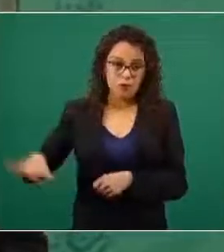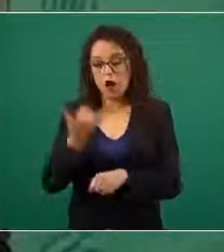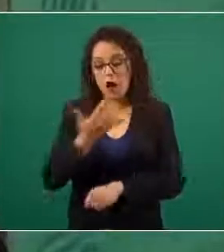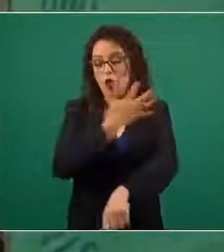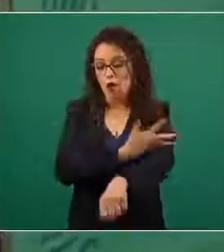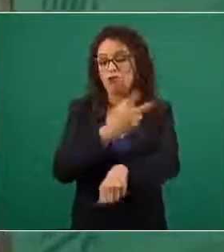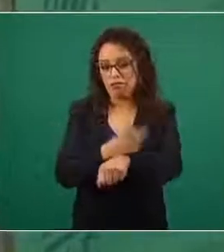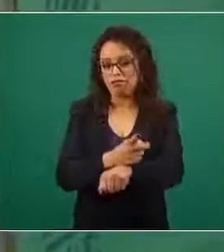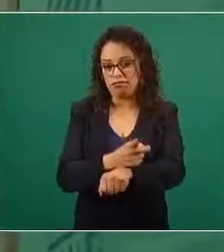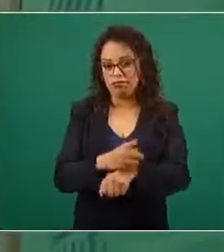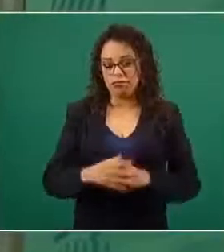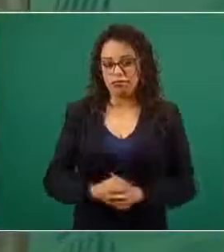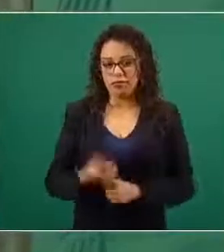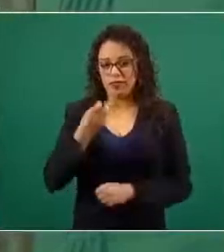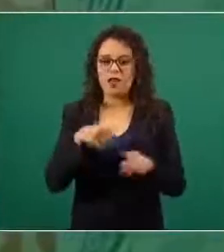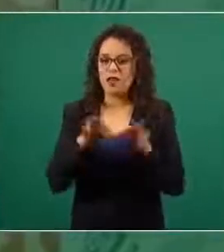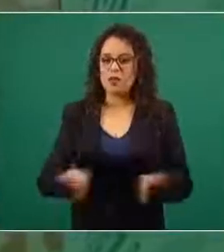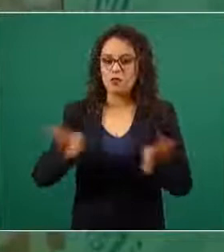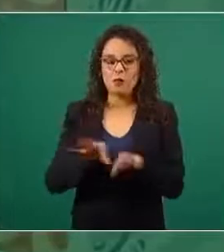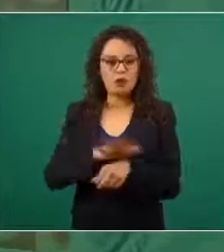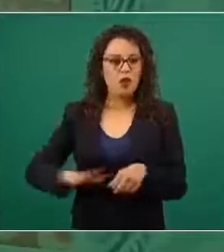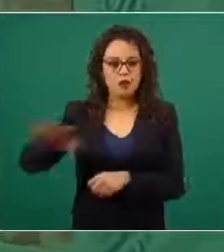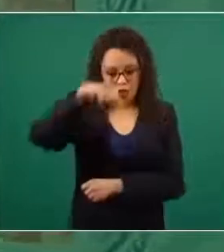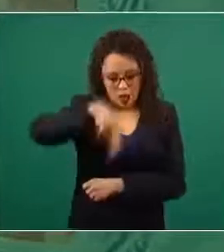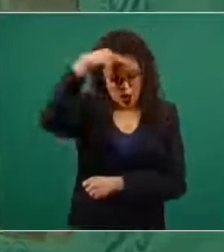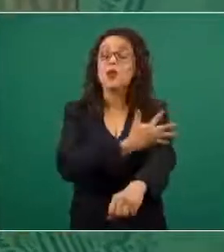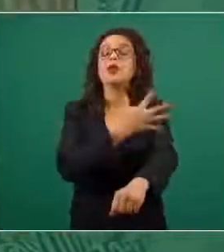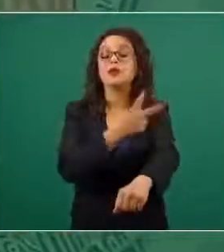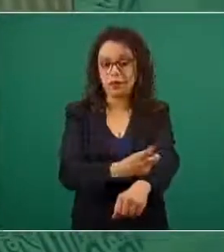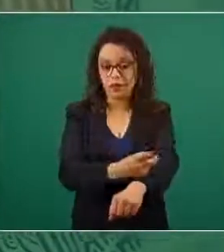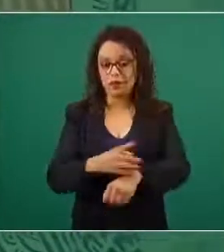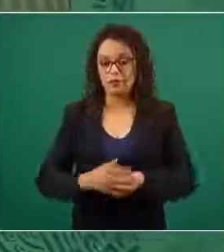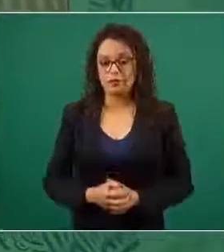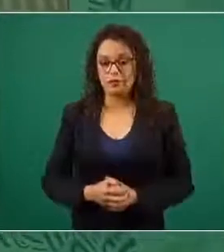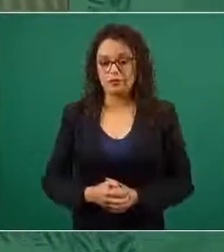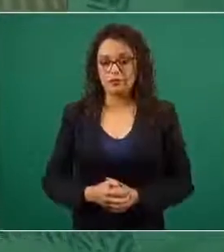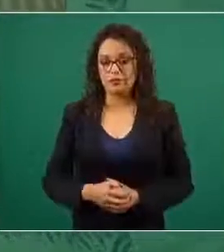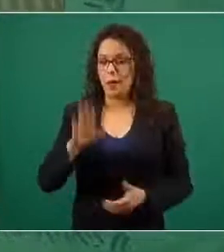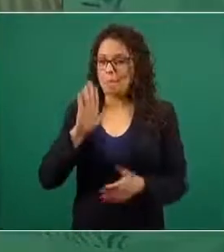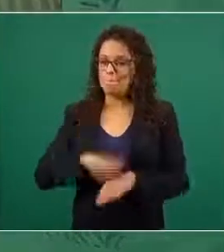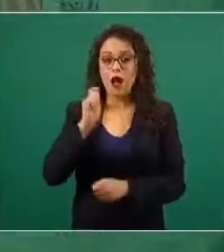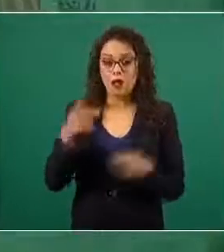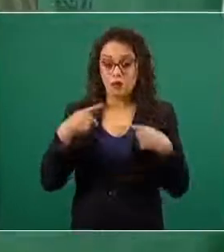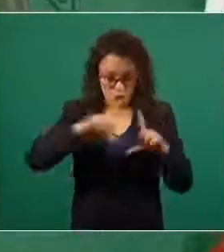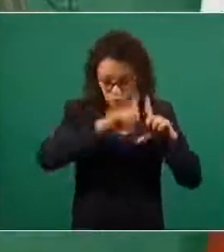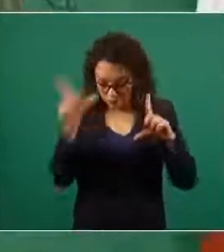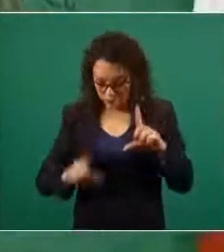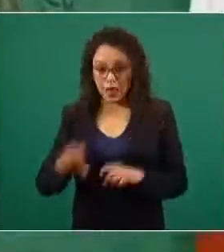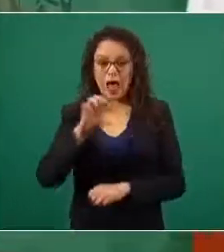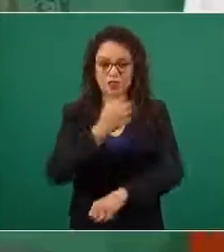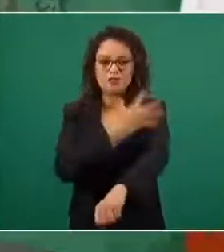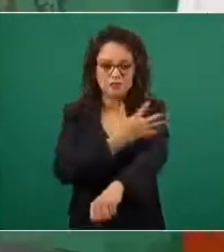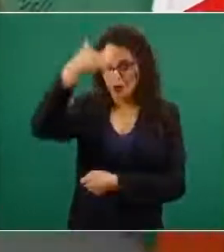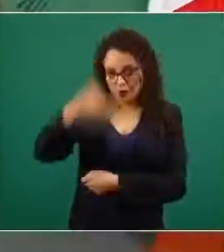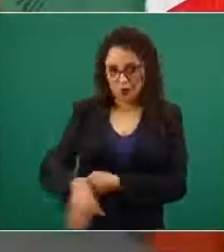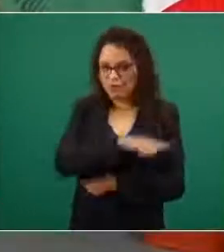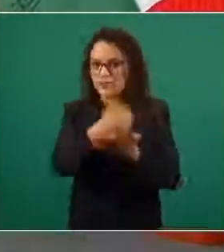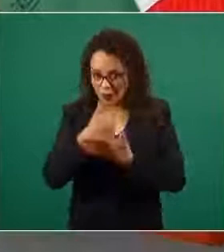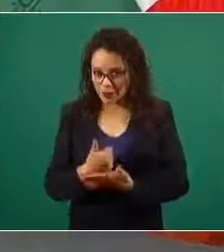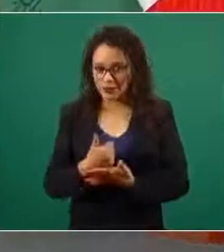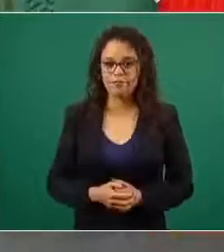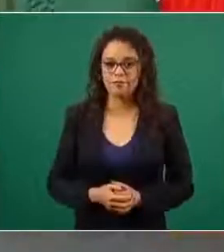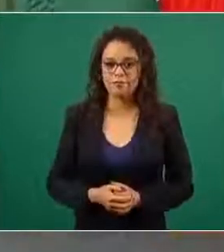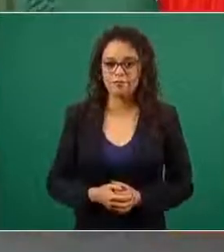es honesto. Es una de las características principales del pueblo de México, su honestidad. La mayor riqueza de México es la honestidad de su pueblo. Entonces, yo estoy seguro que nos van a ayudar a